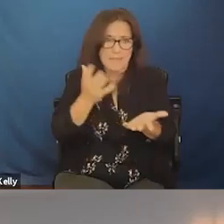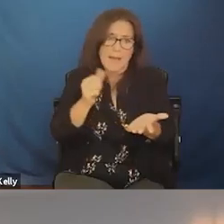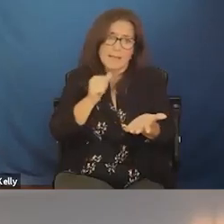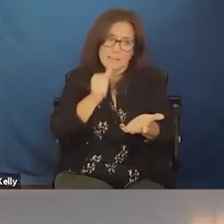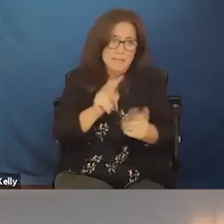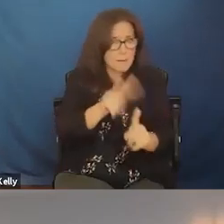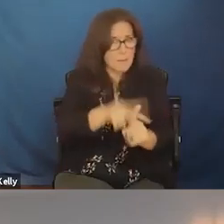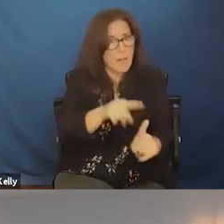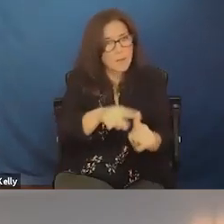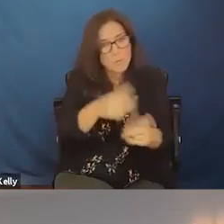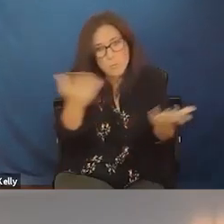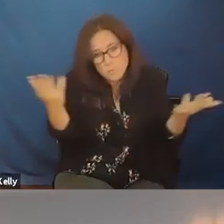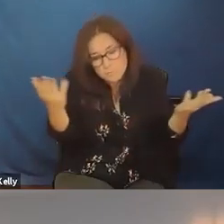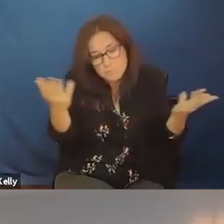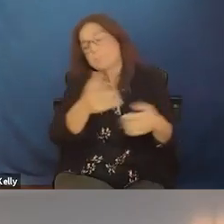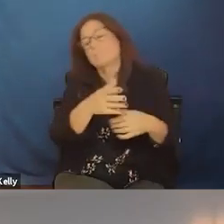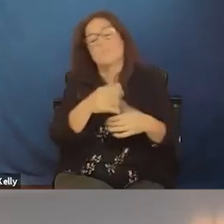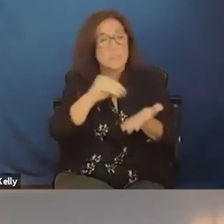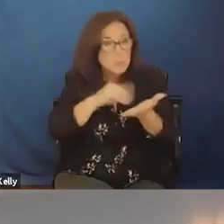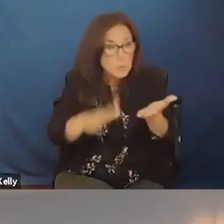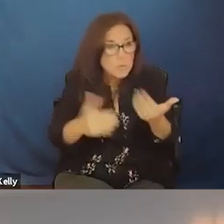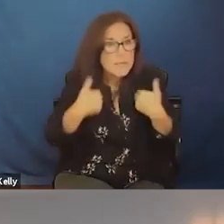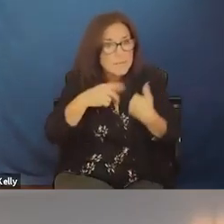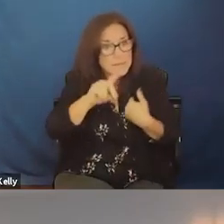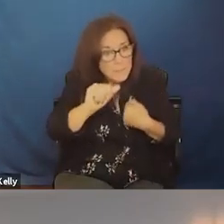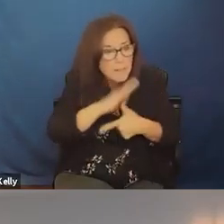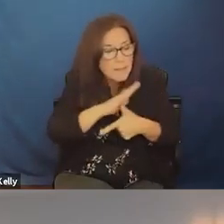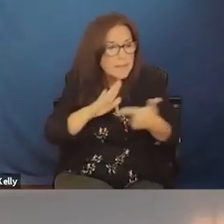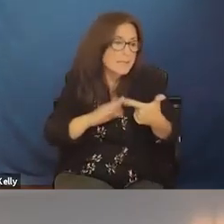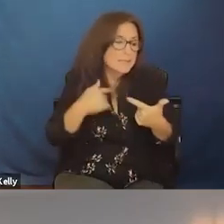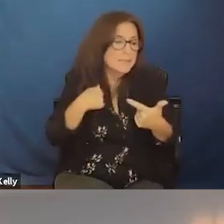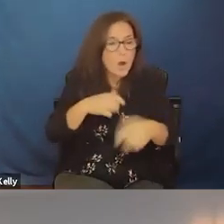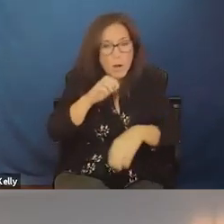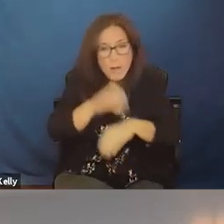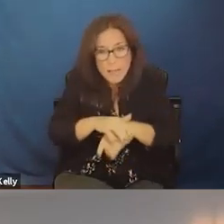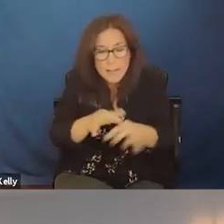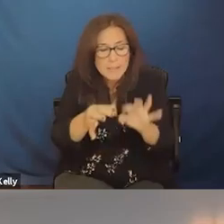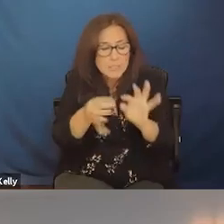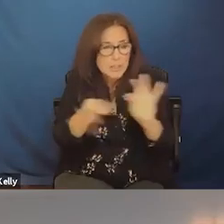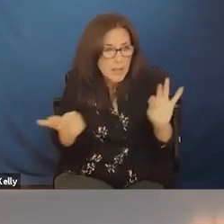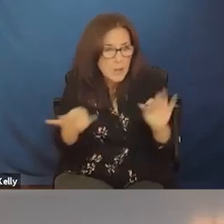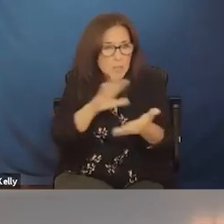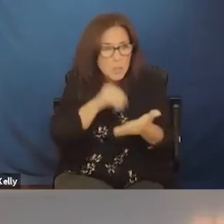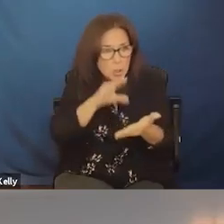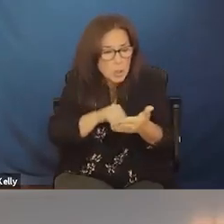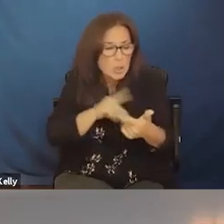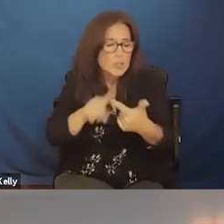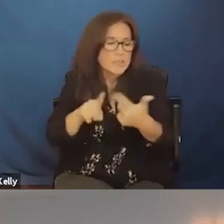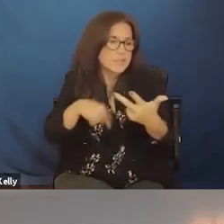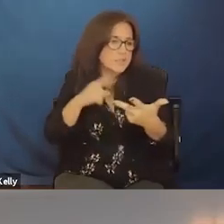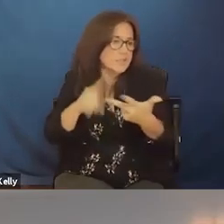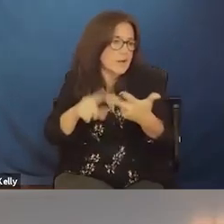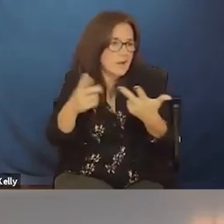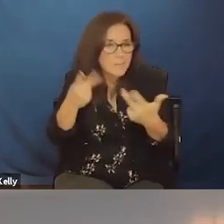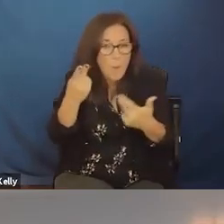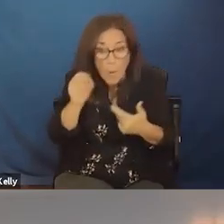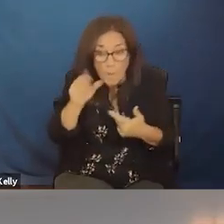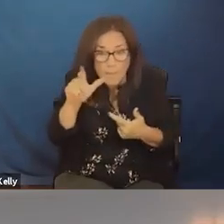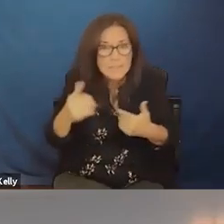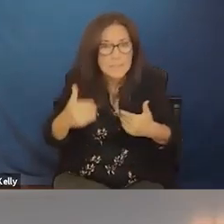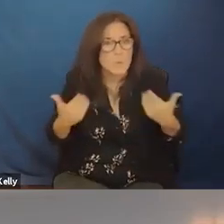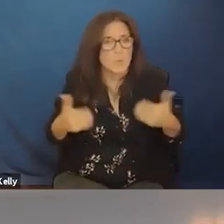multilingües emergentes estudiantes sin hogar estudiantes de educación especial le quería decir que este estadio de